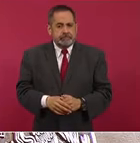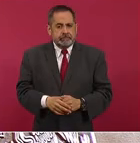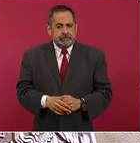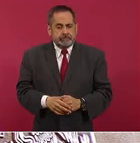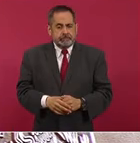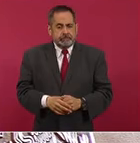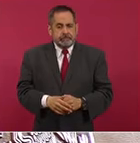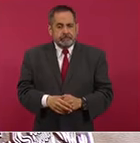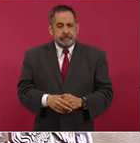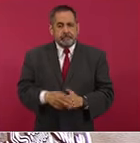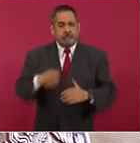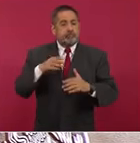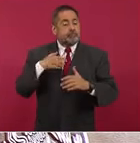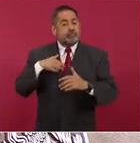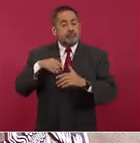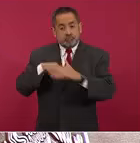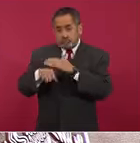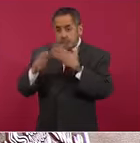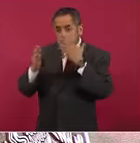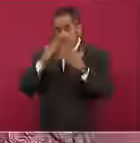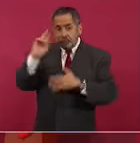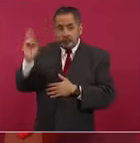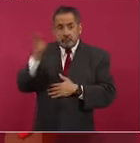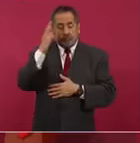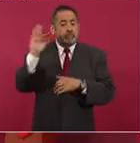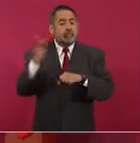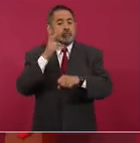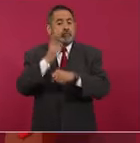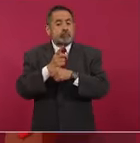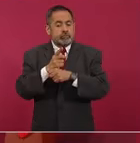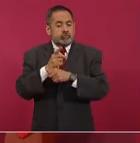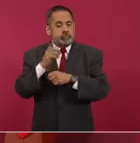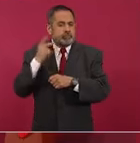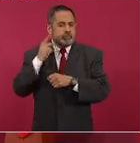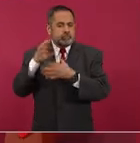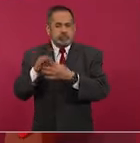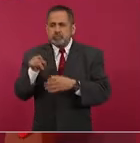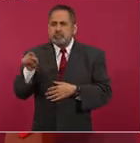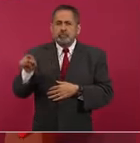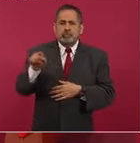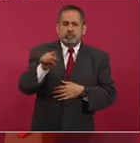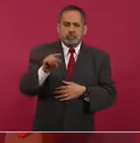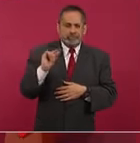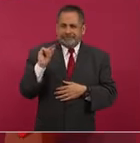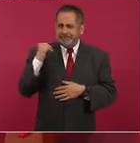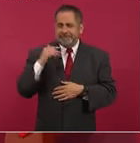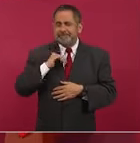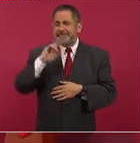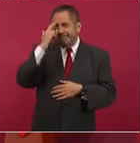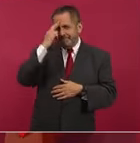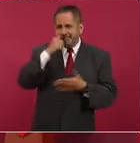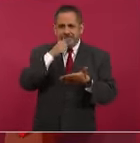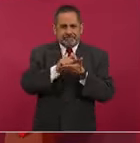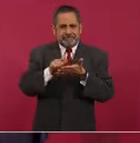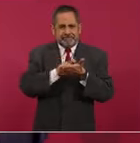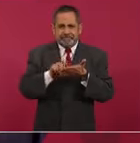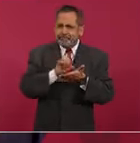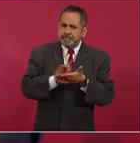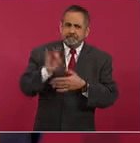cuando entré a la universidad, a la Facultad de Ciencia Política, eso se lo acabo de recordar en una carta que le envía